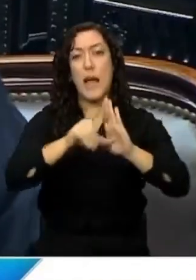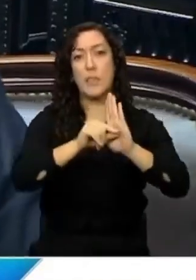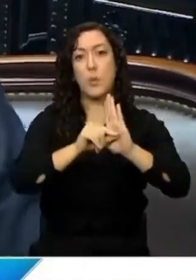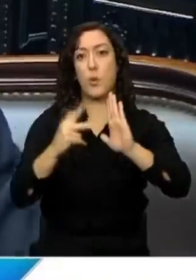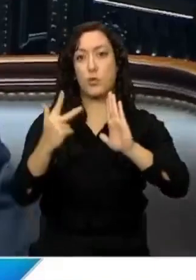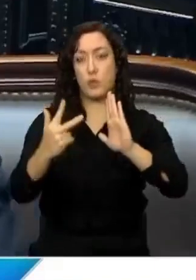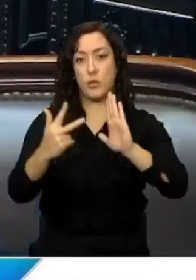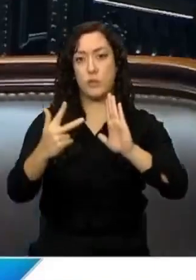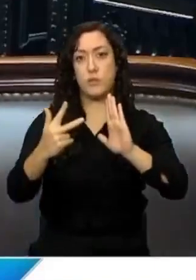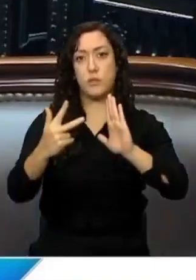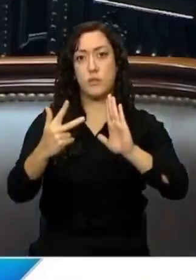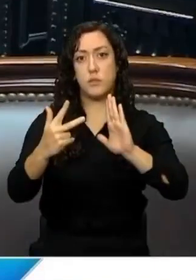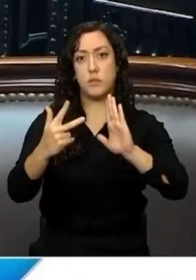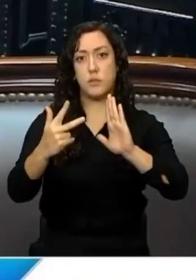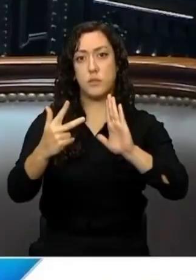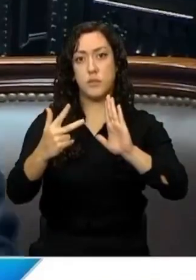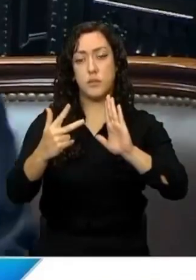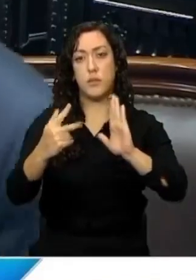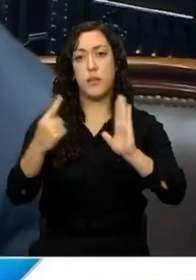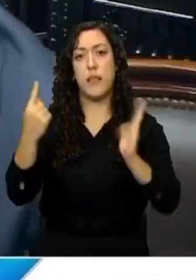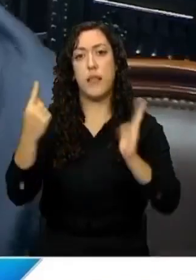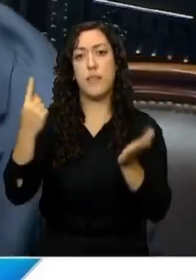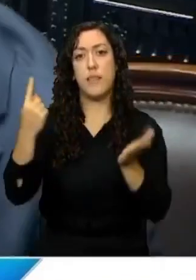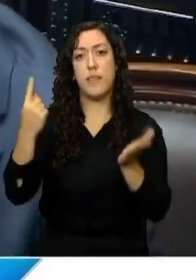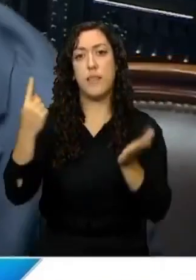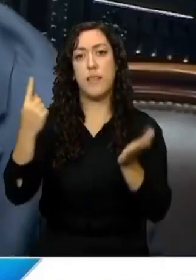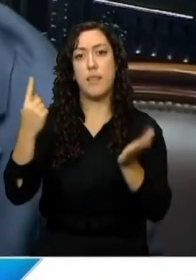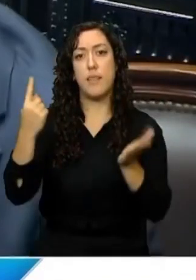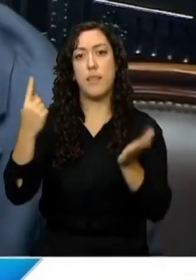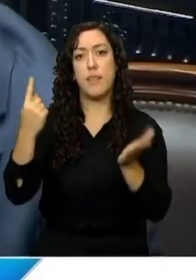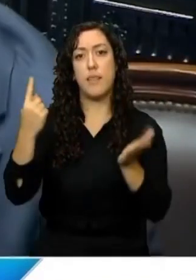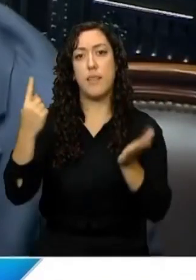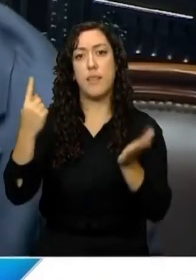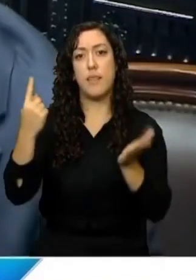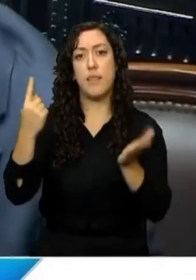3 del dictamen.